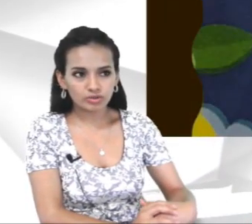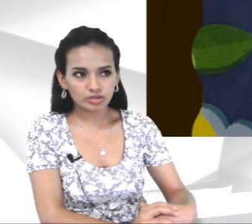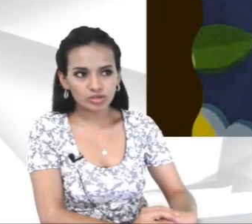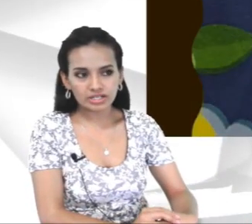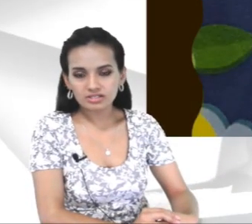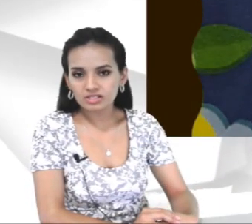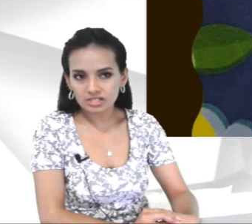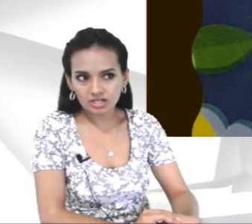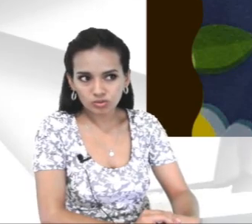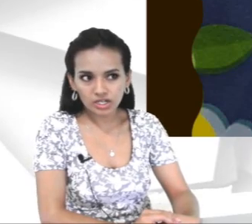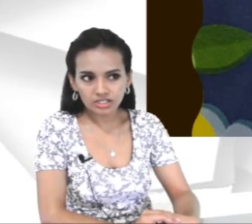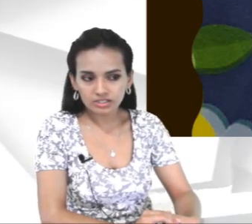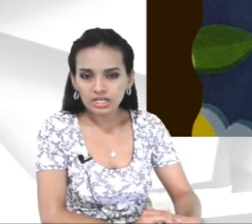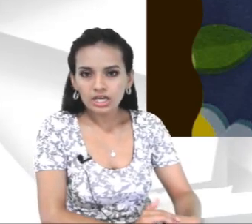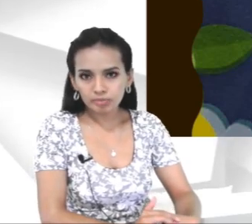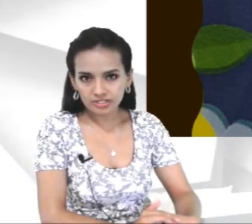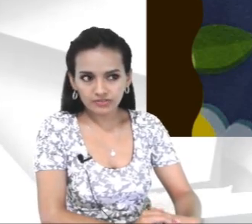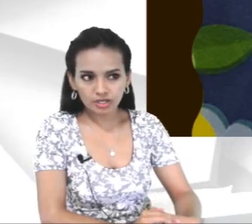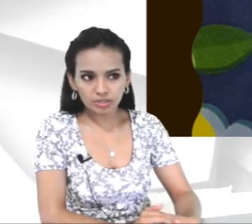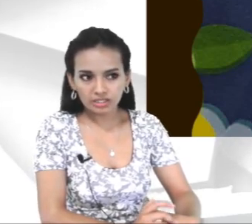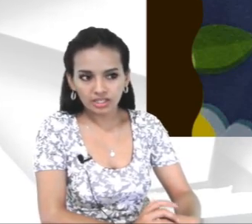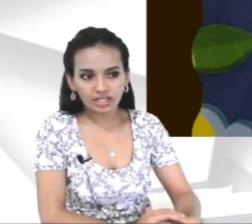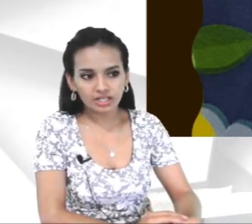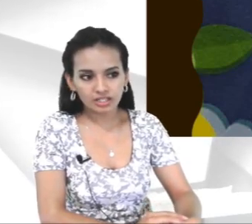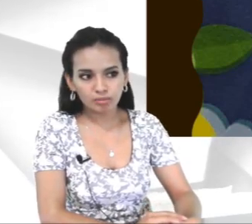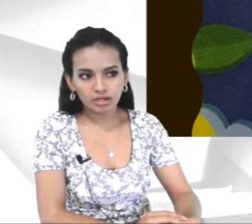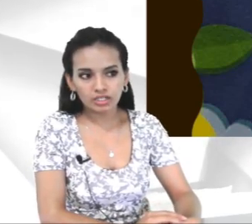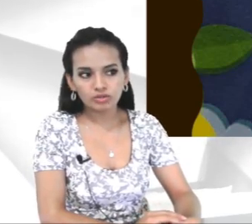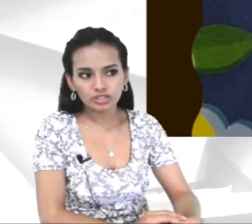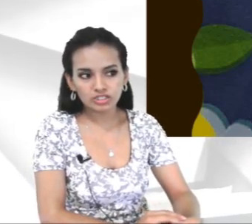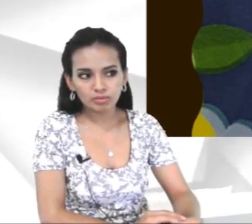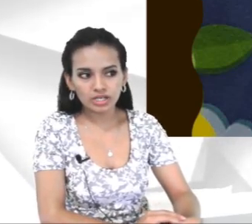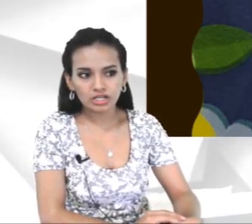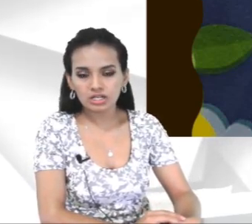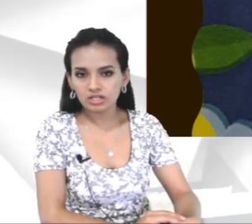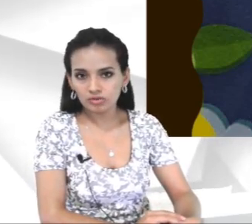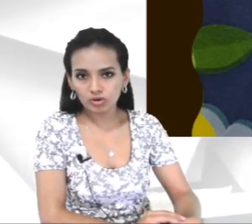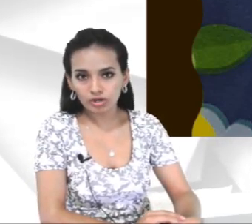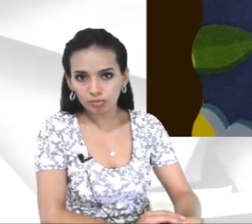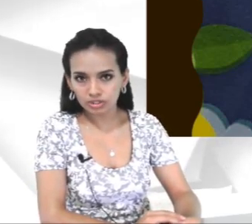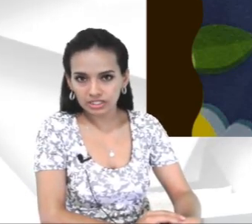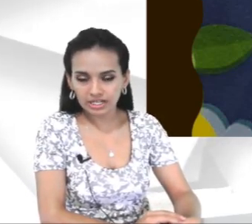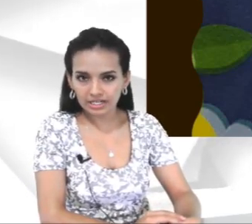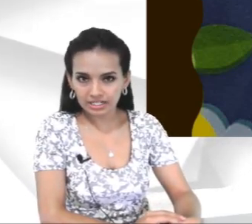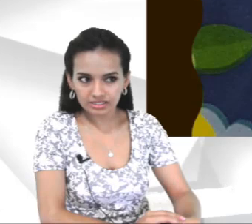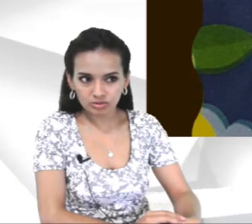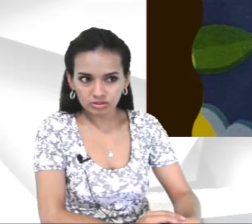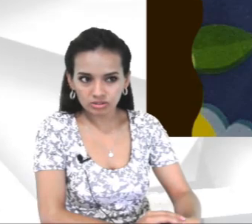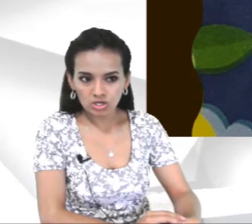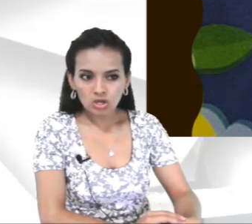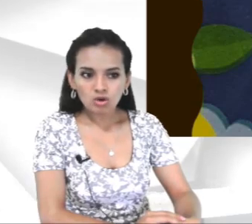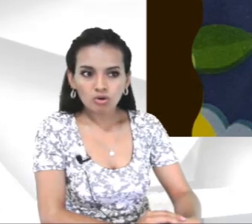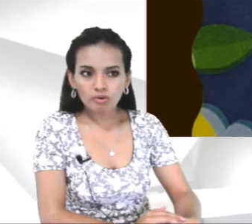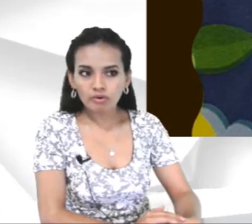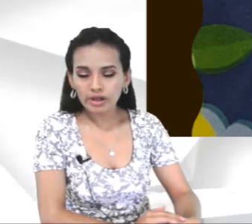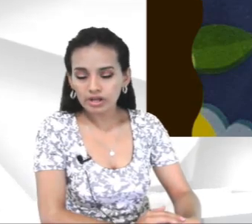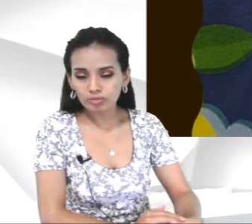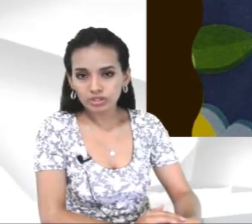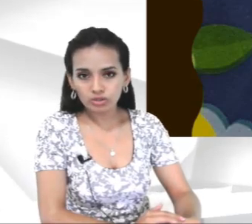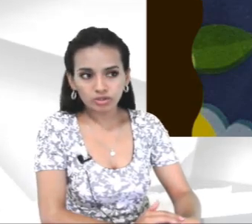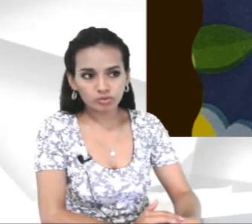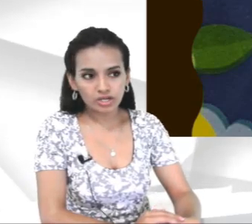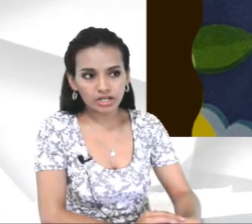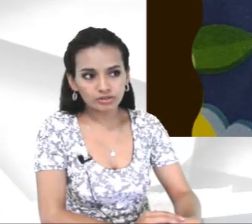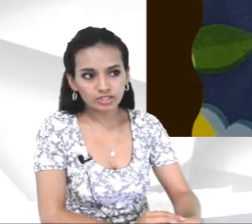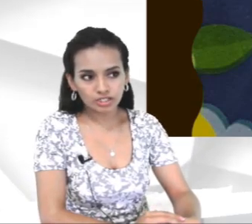en el área curricular de ciencias naturales específicamente en el tema ecosistemas en equilibrio correspondiente a la clase 2 en